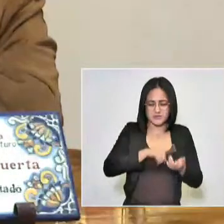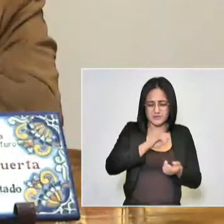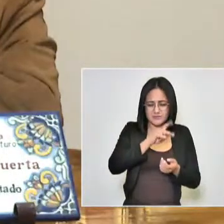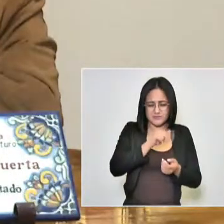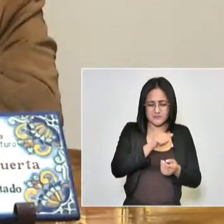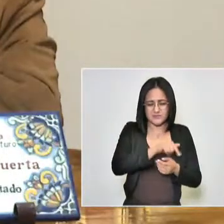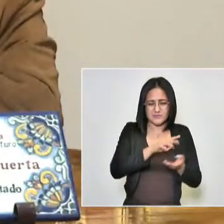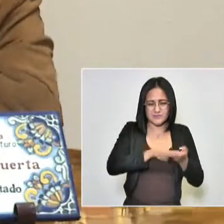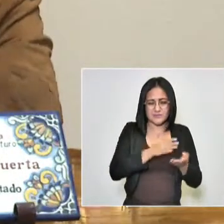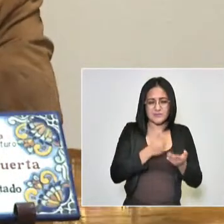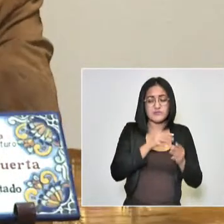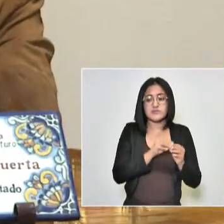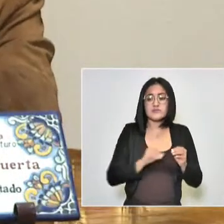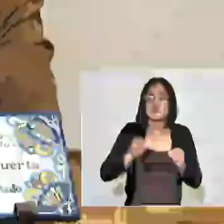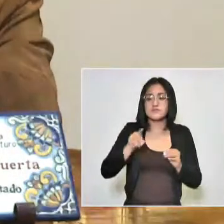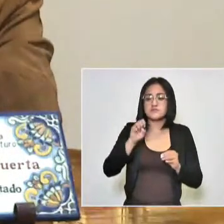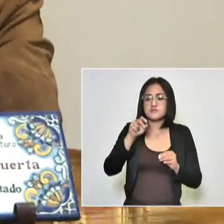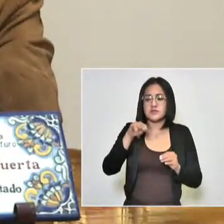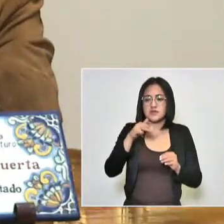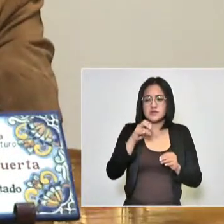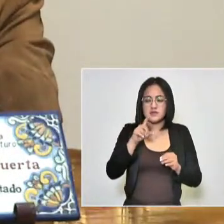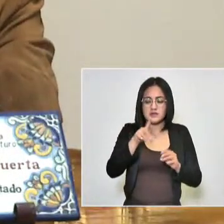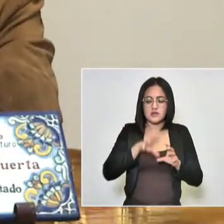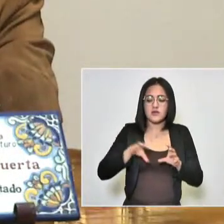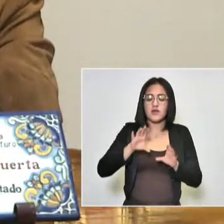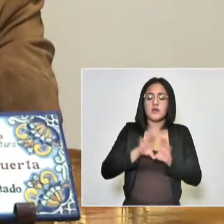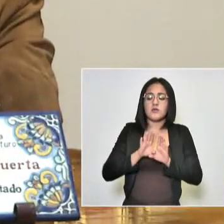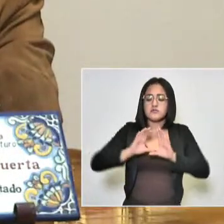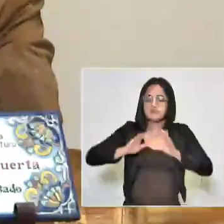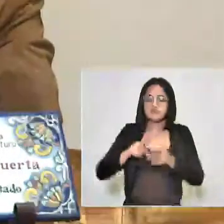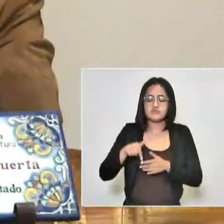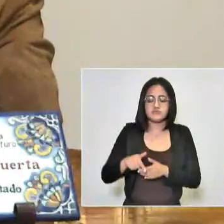al reclusorio de San Miguel, distinto